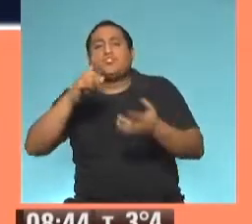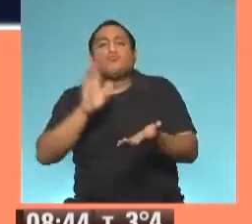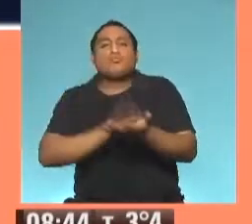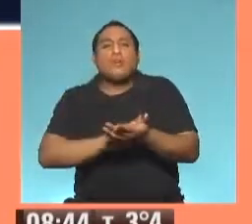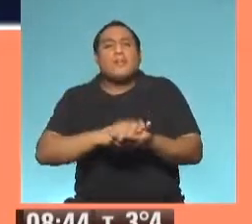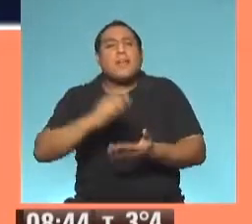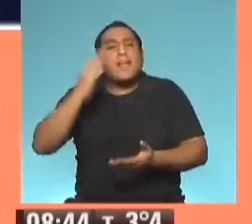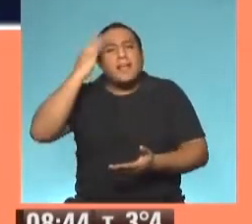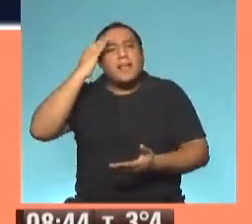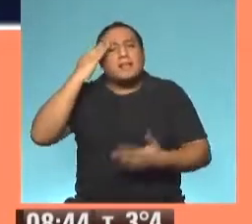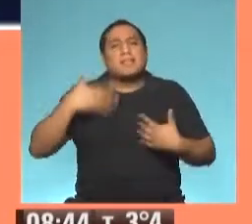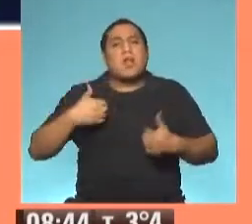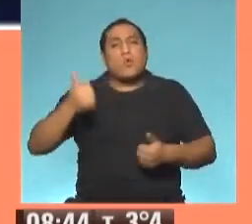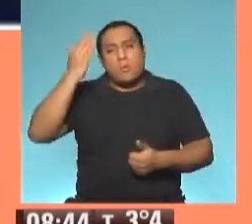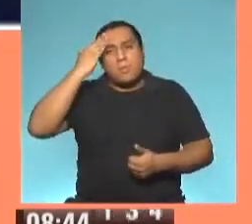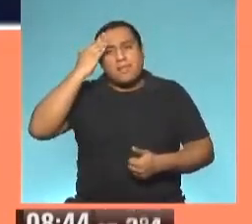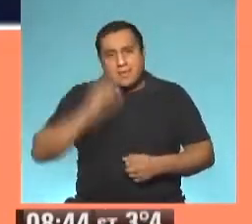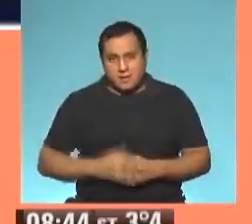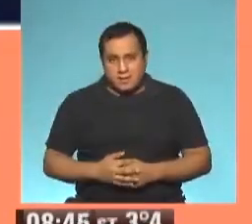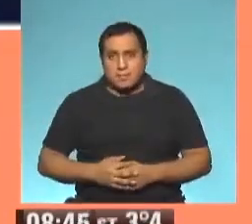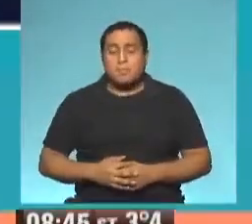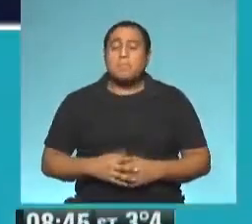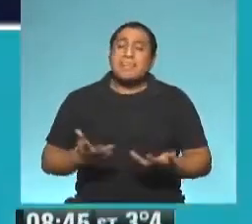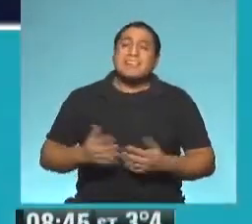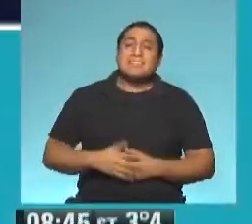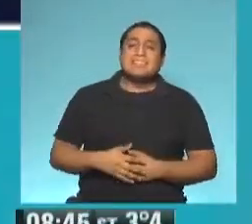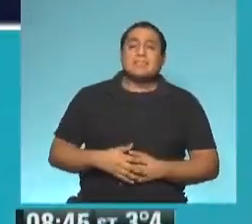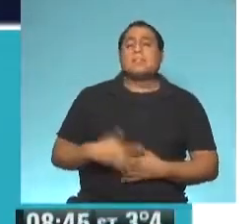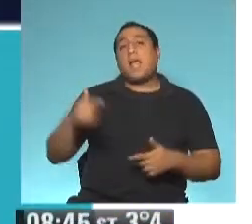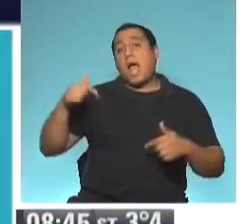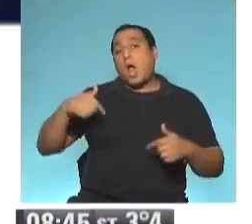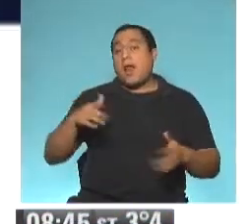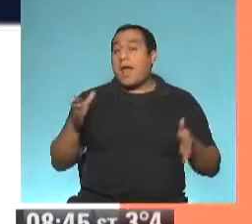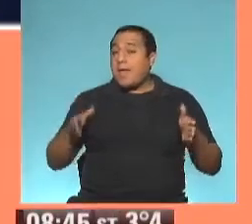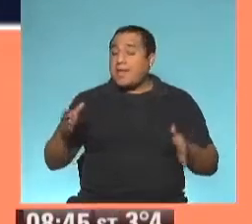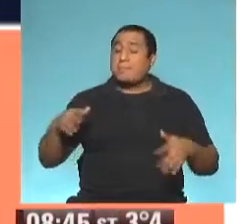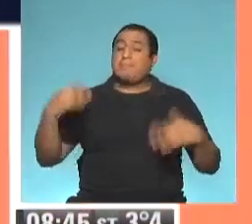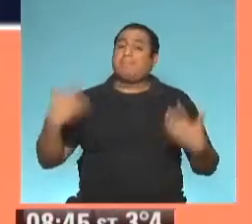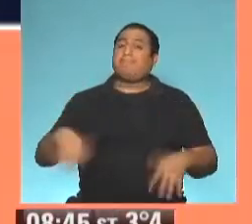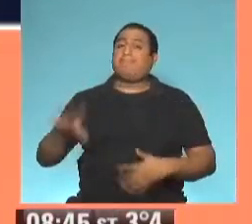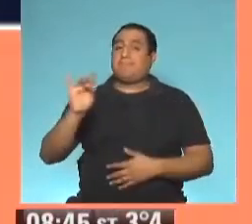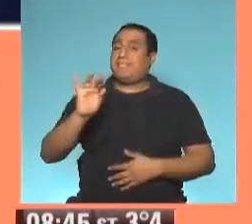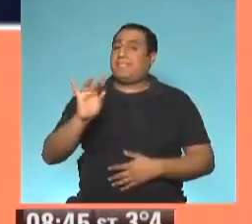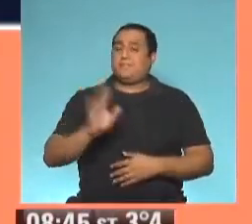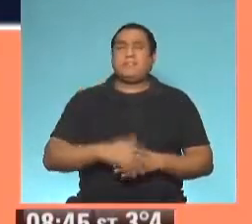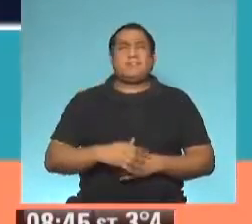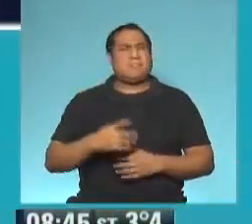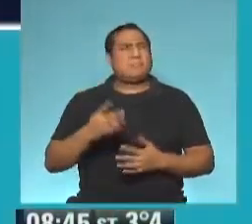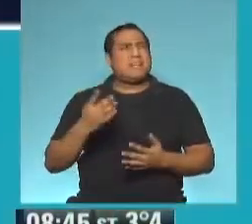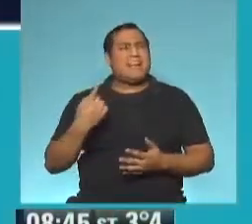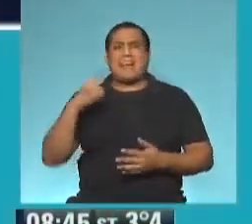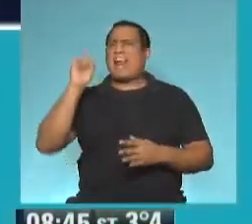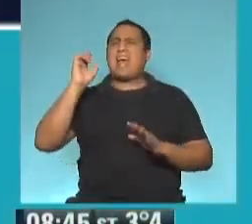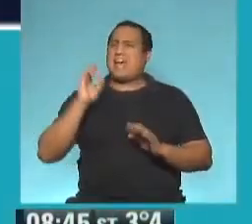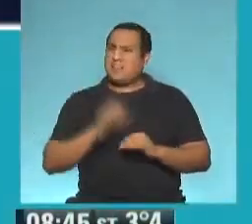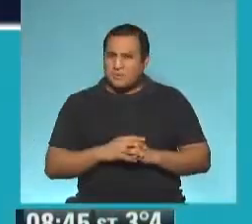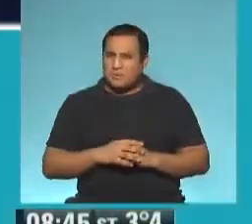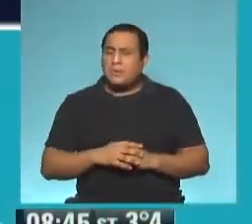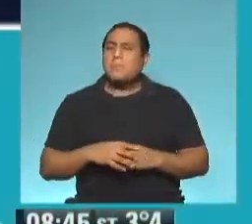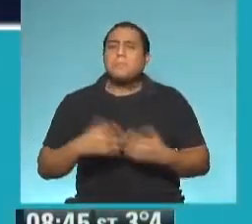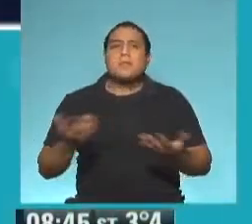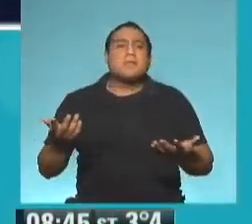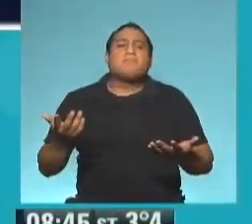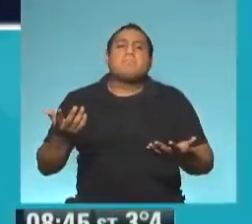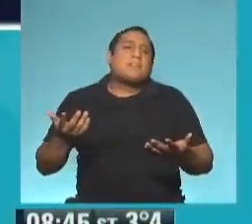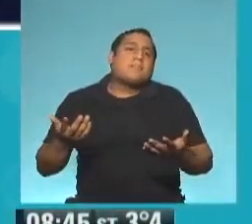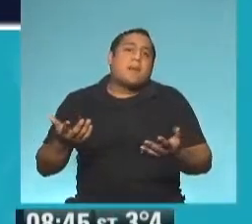¿no? Bueno, estas son épocas difíciles para todos, son épocas raras, para las